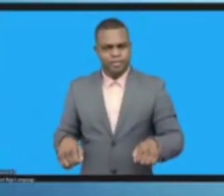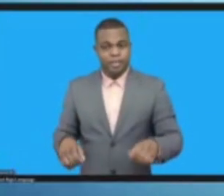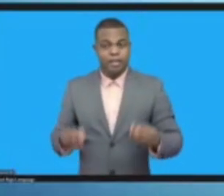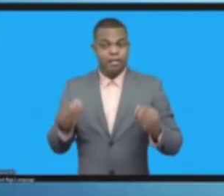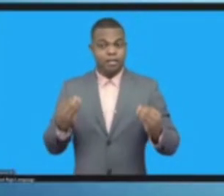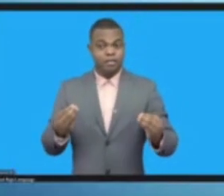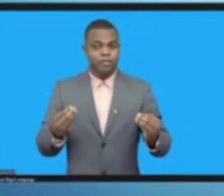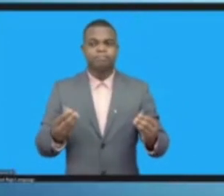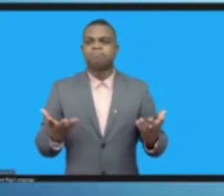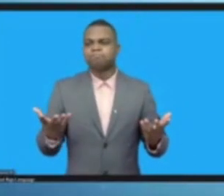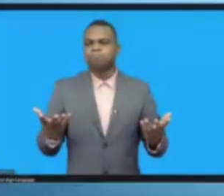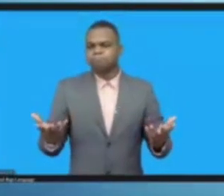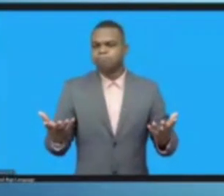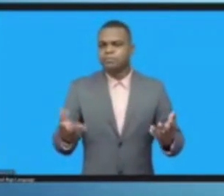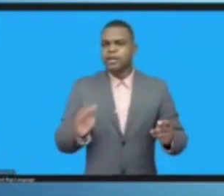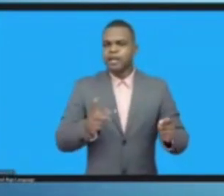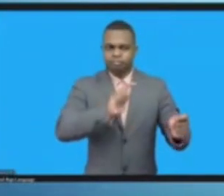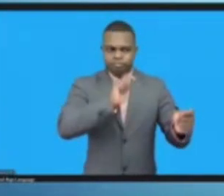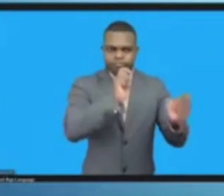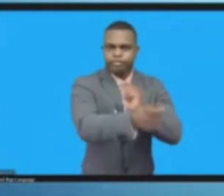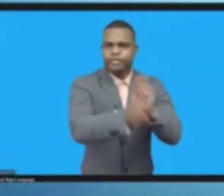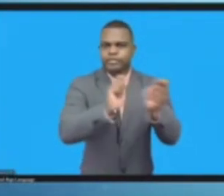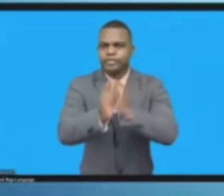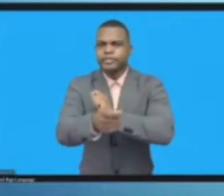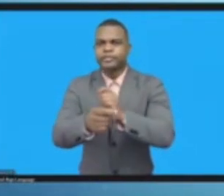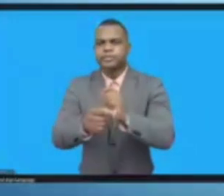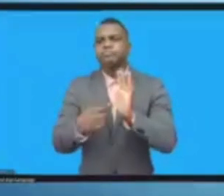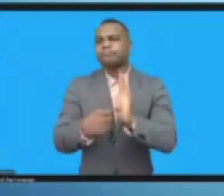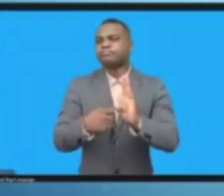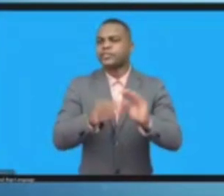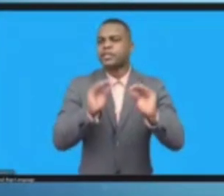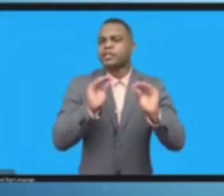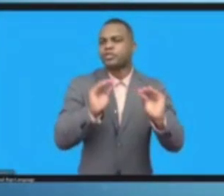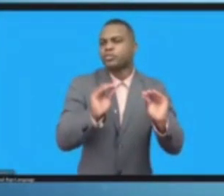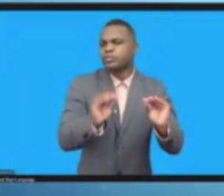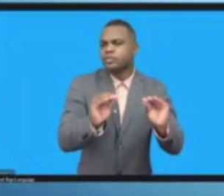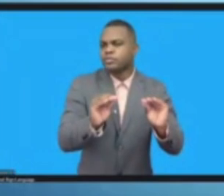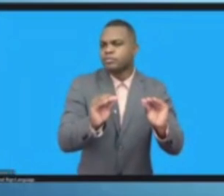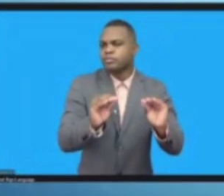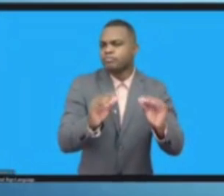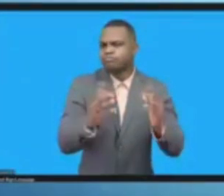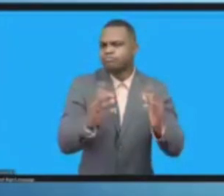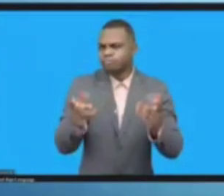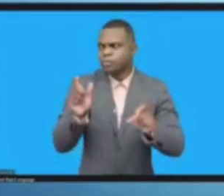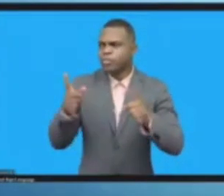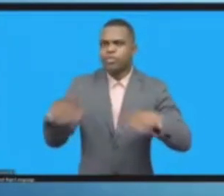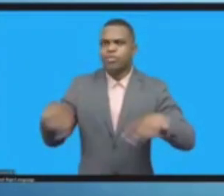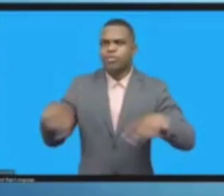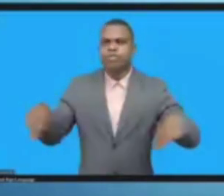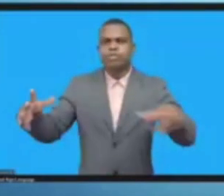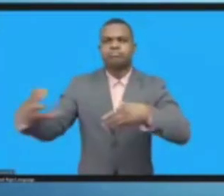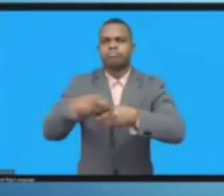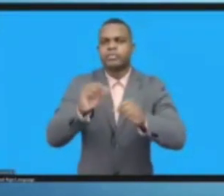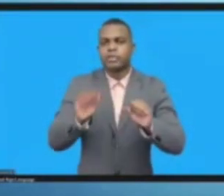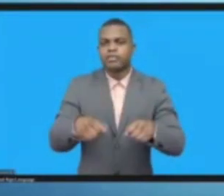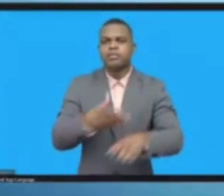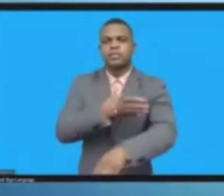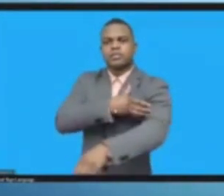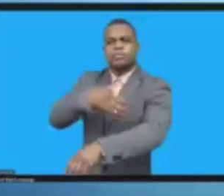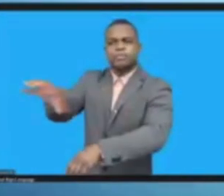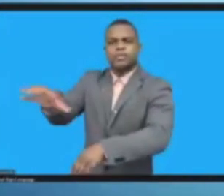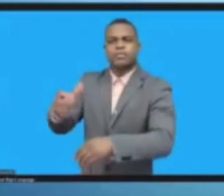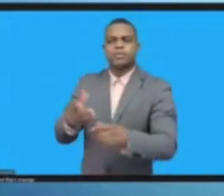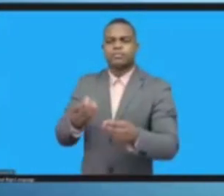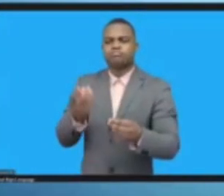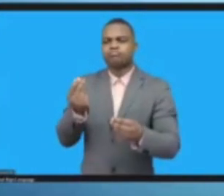aquellos que están en desventaja del punto de vista social y económico podemos asegurarnos de Que todos tengan acceso a la